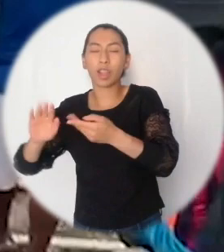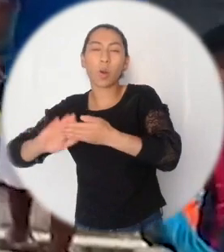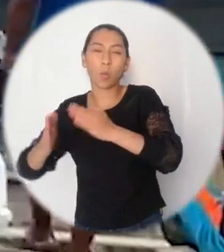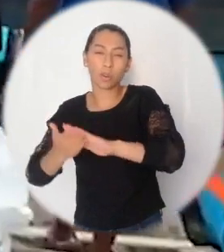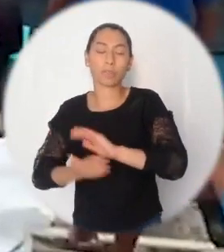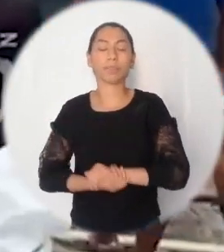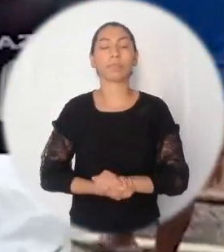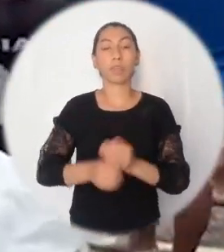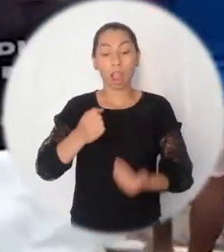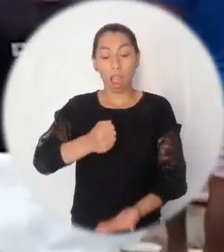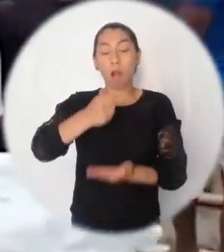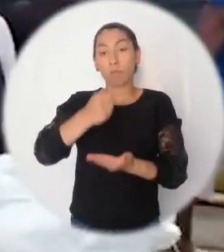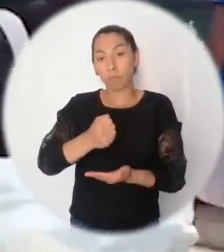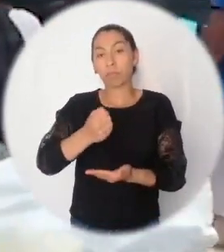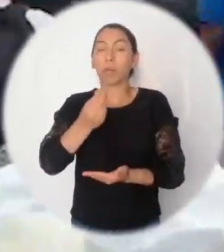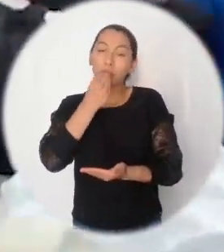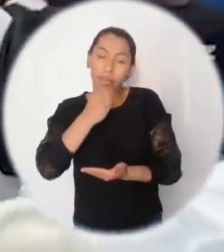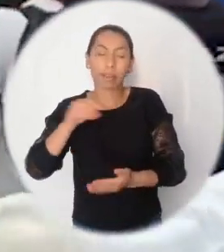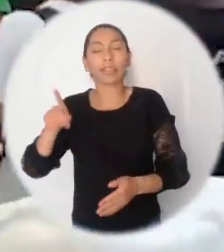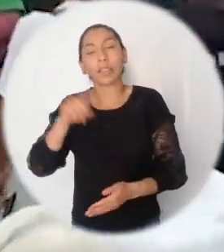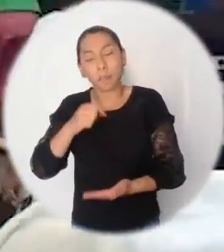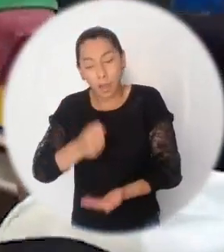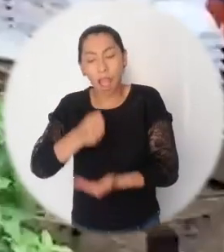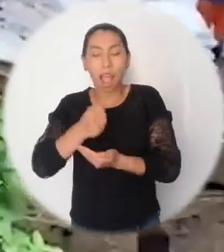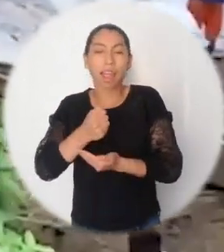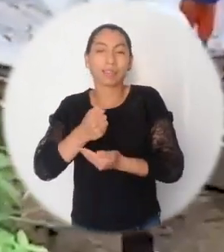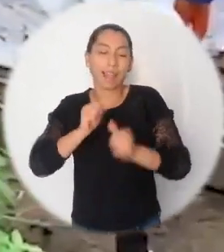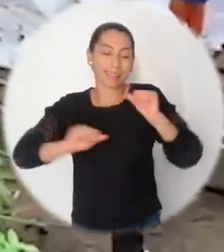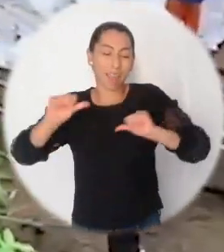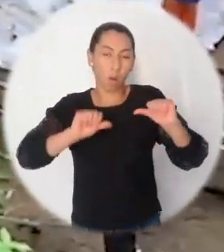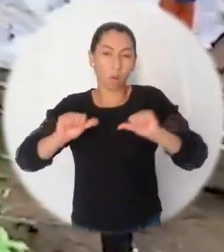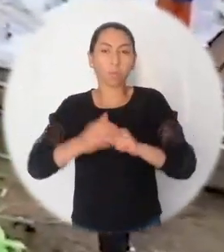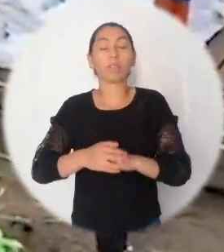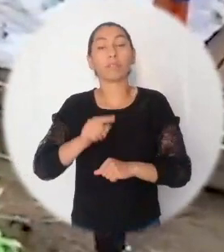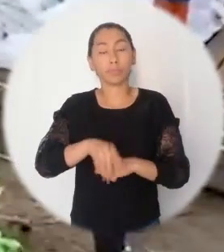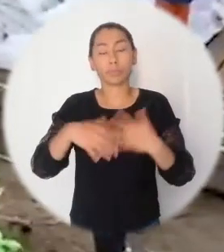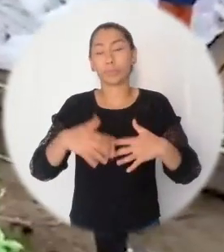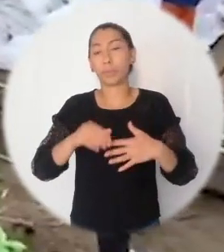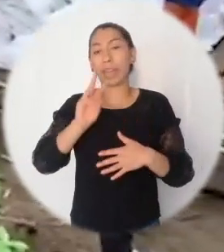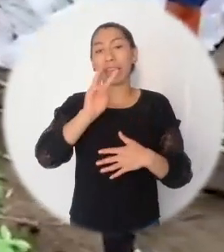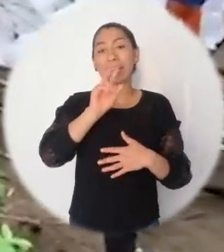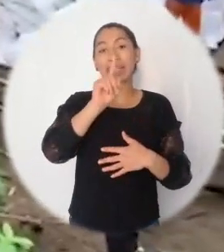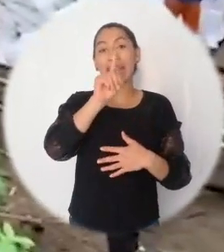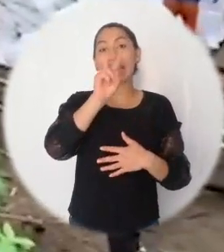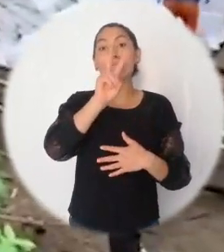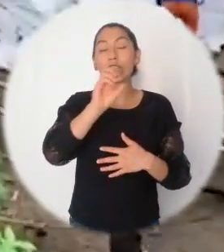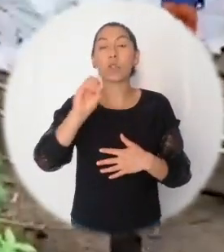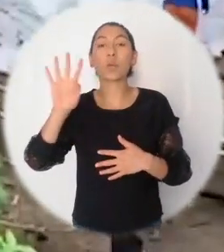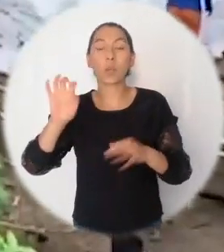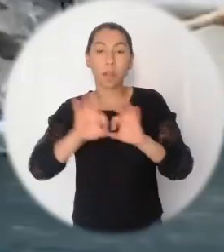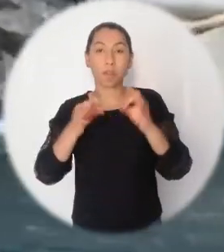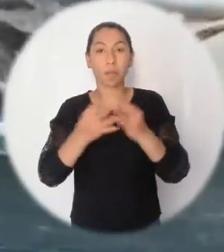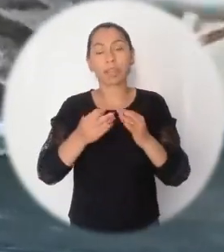confinamiento y desplazamiento. Esta ayuda contiene kit de alimentos y kit de aseo que beneficiaron a 3.126 personas de 709 familias.